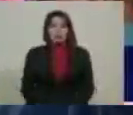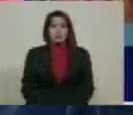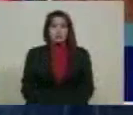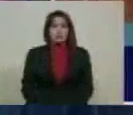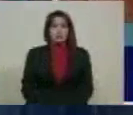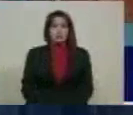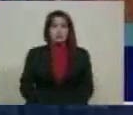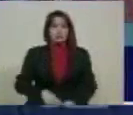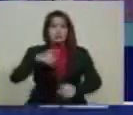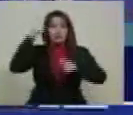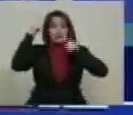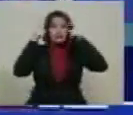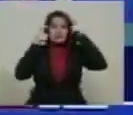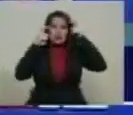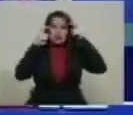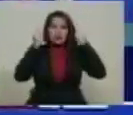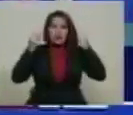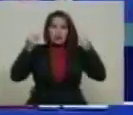Chávez sembró